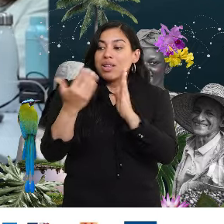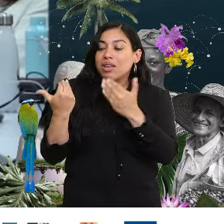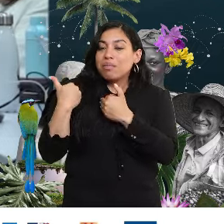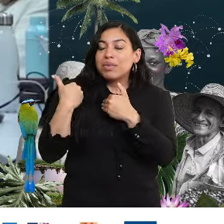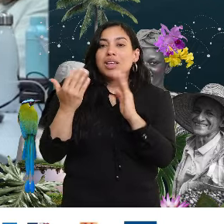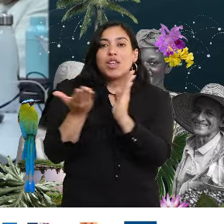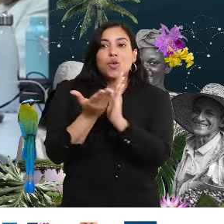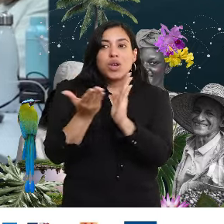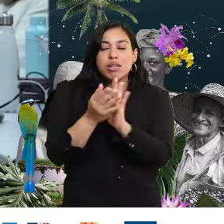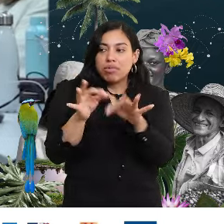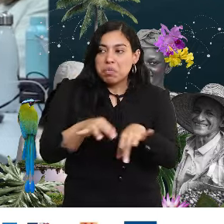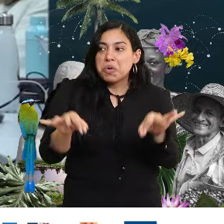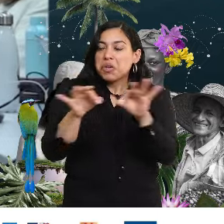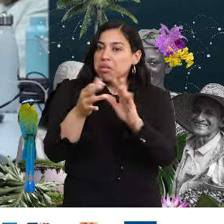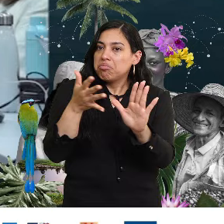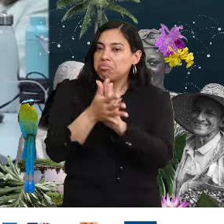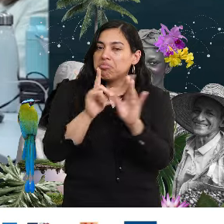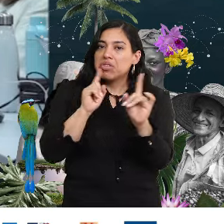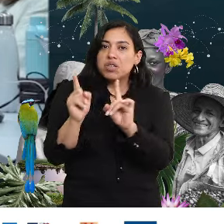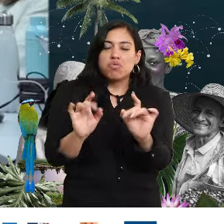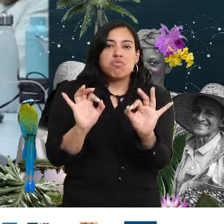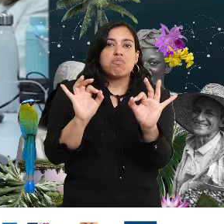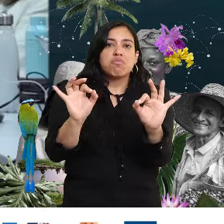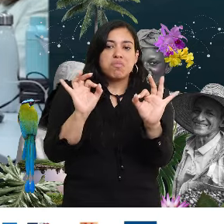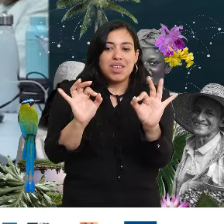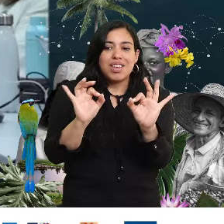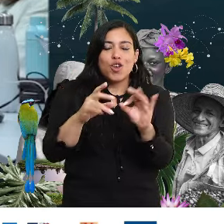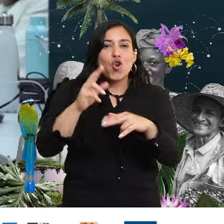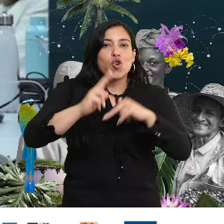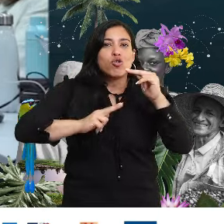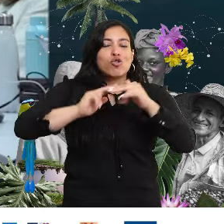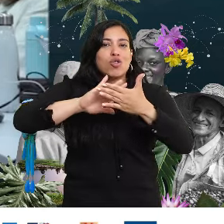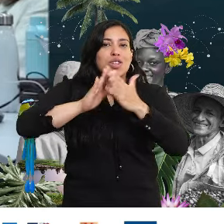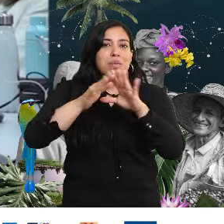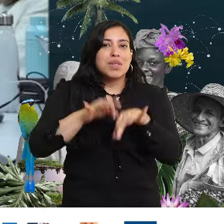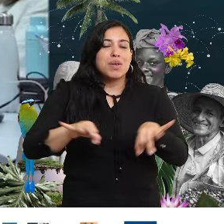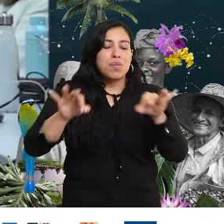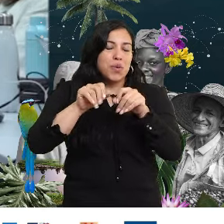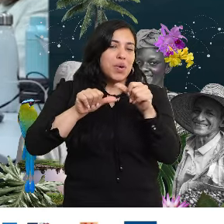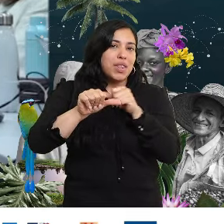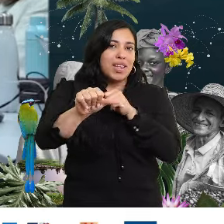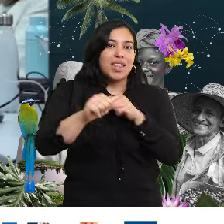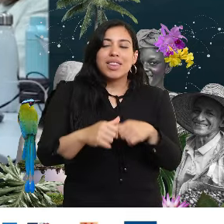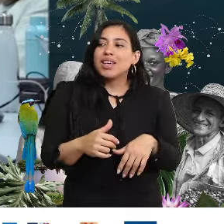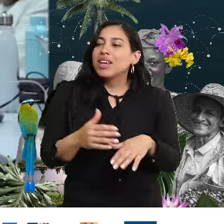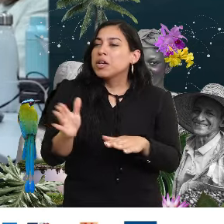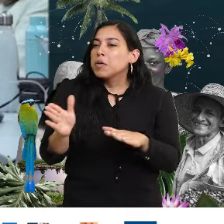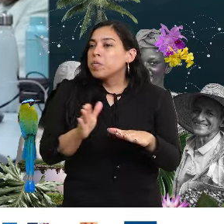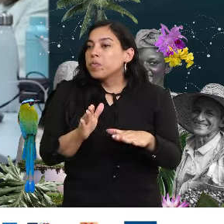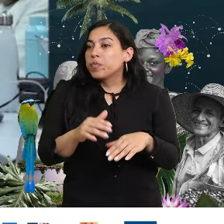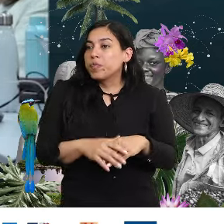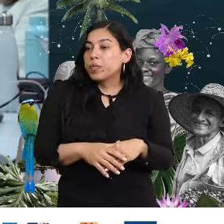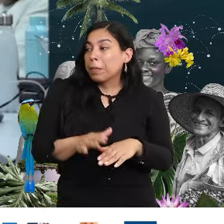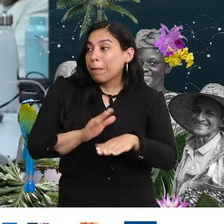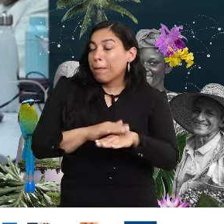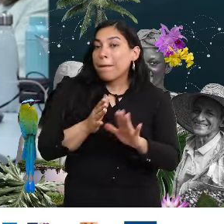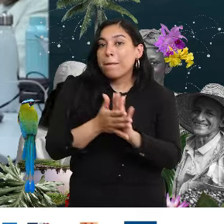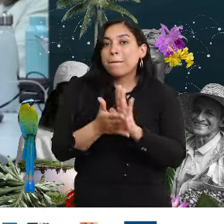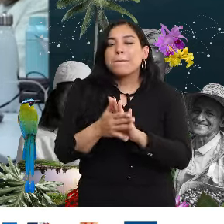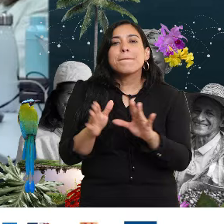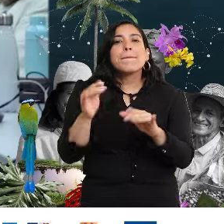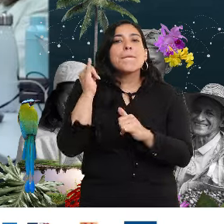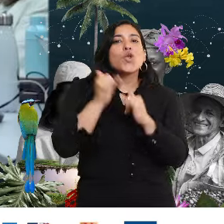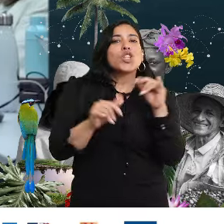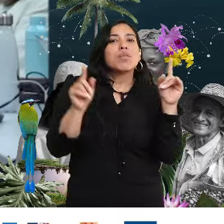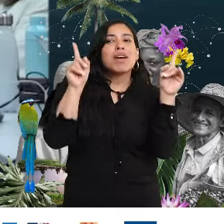es importante también dentro de esa construcción de paz duradera. Ministra, algunas reflexiones